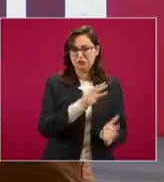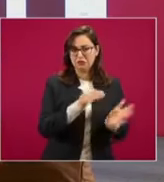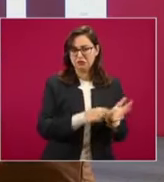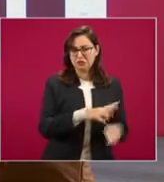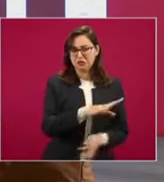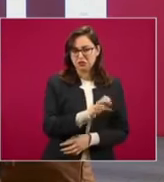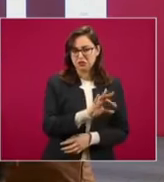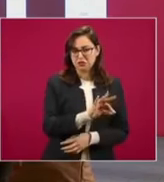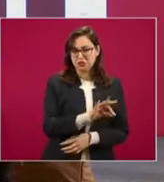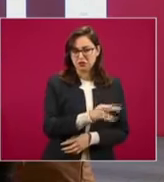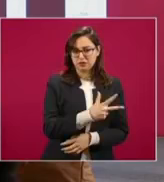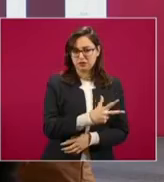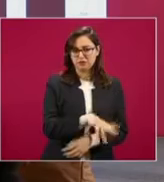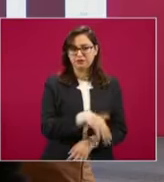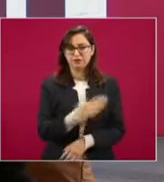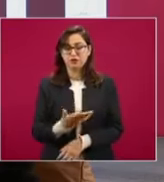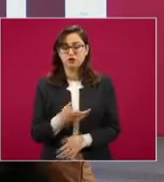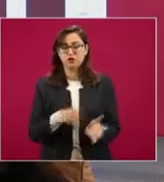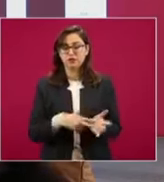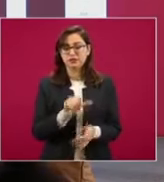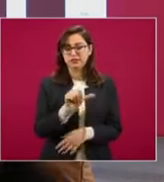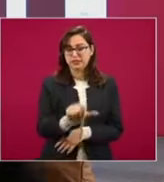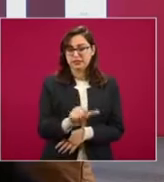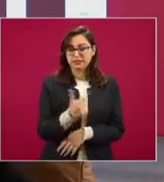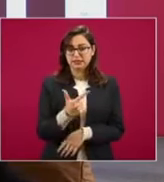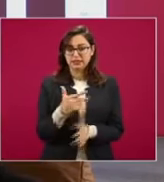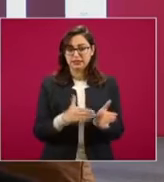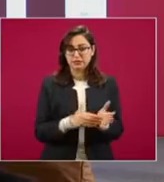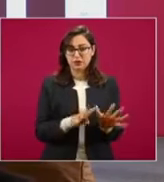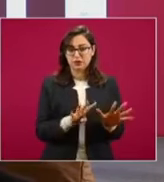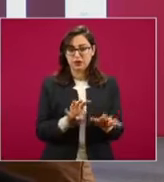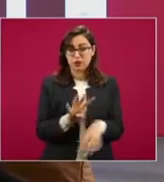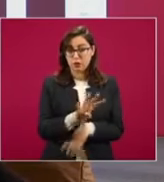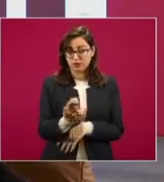3548 el 16 7000